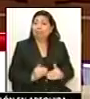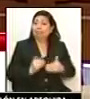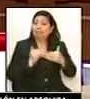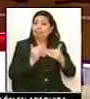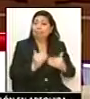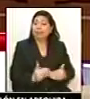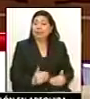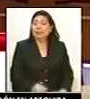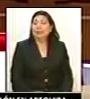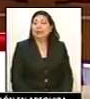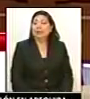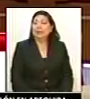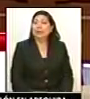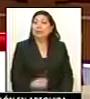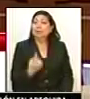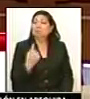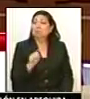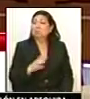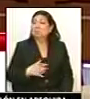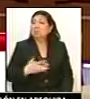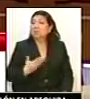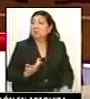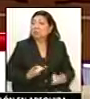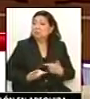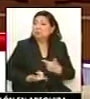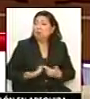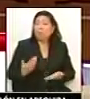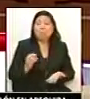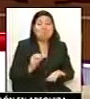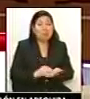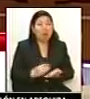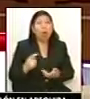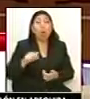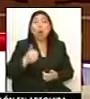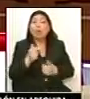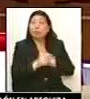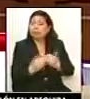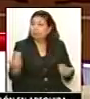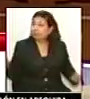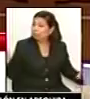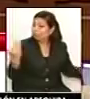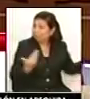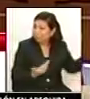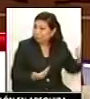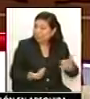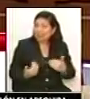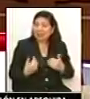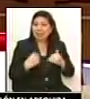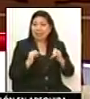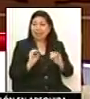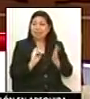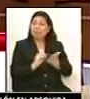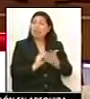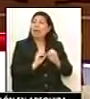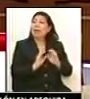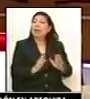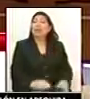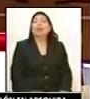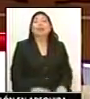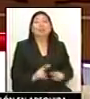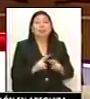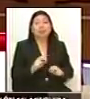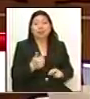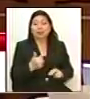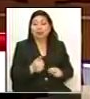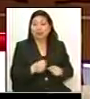ampliación justamente para poder atraer nuevas inversiones, nuevas exploraciones. Y acá tiene que quedar bien claro, una cosa es exploración y